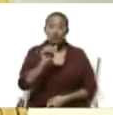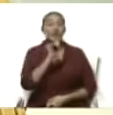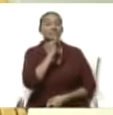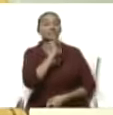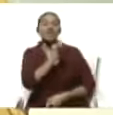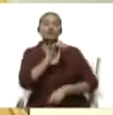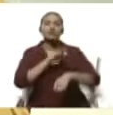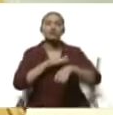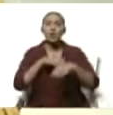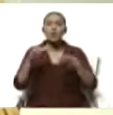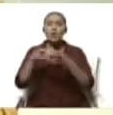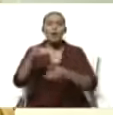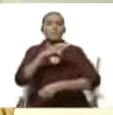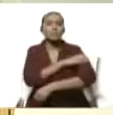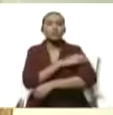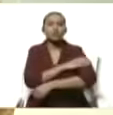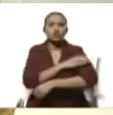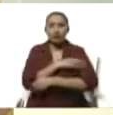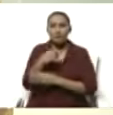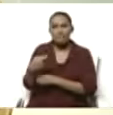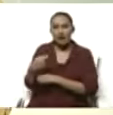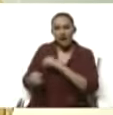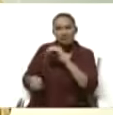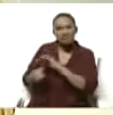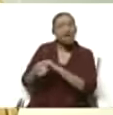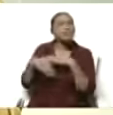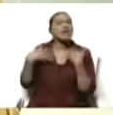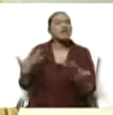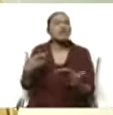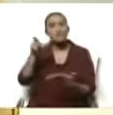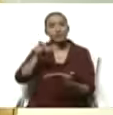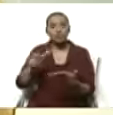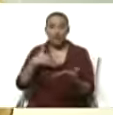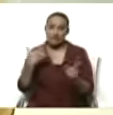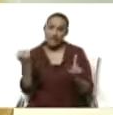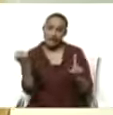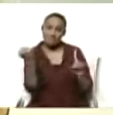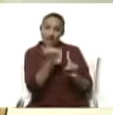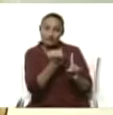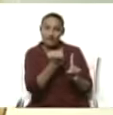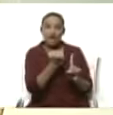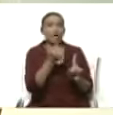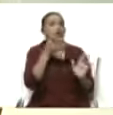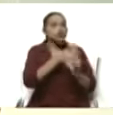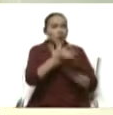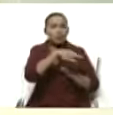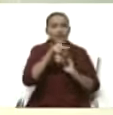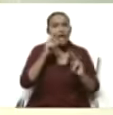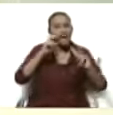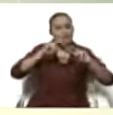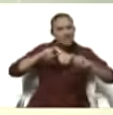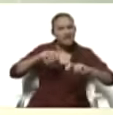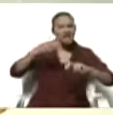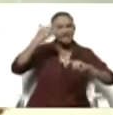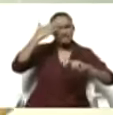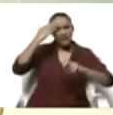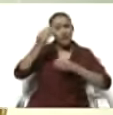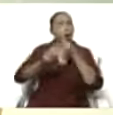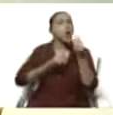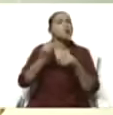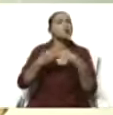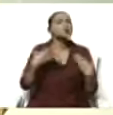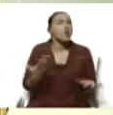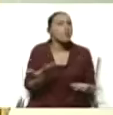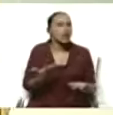oposición ha contratado sicarios para hacerle daño sobre esto han avanzado las investigaciones y Qué acciones se